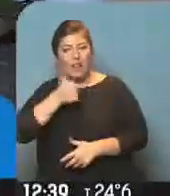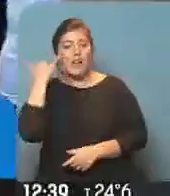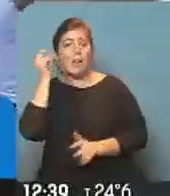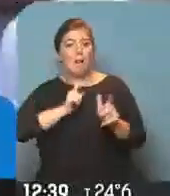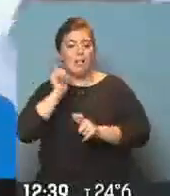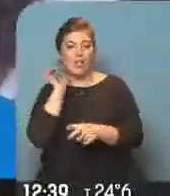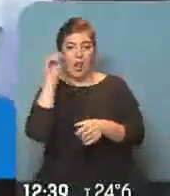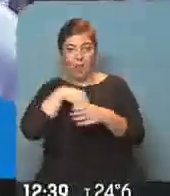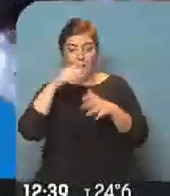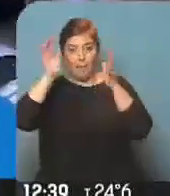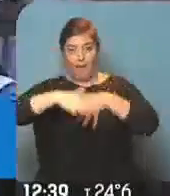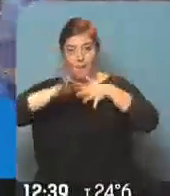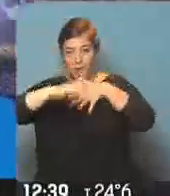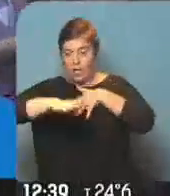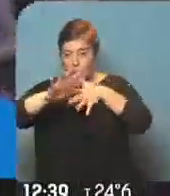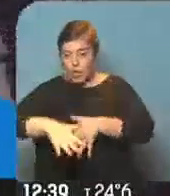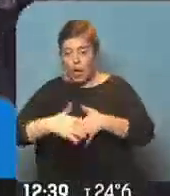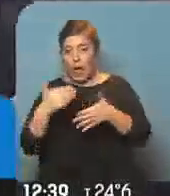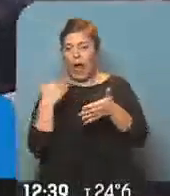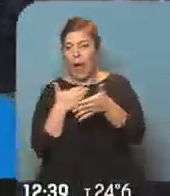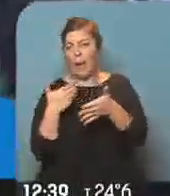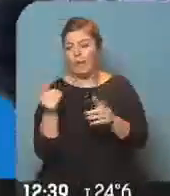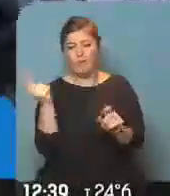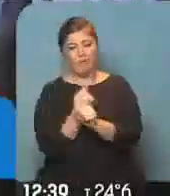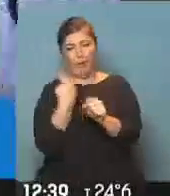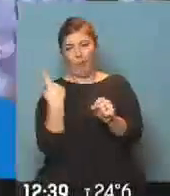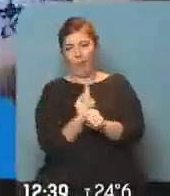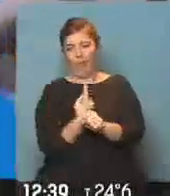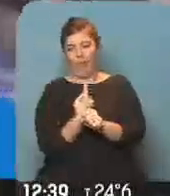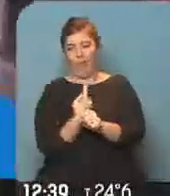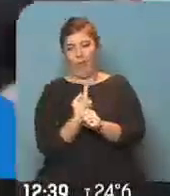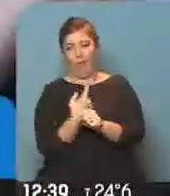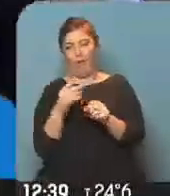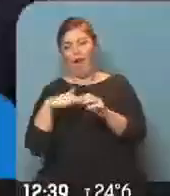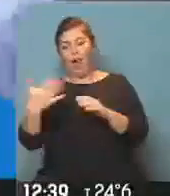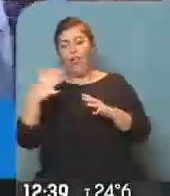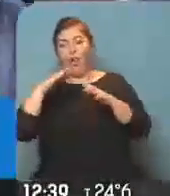están participando de esta manifestación avancen sobre diagonal hacia el lado